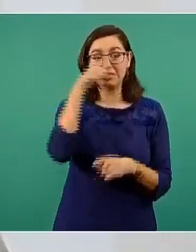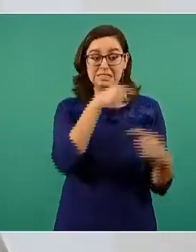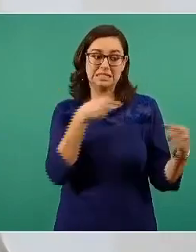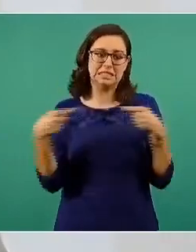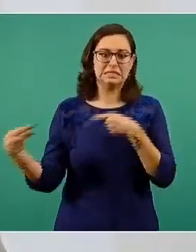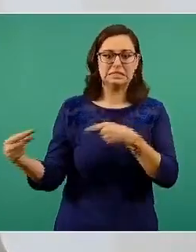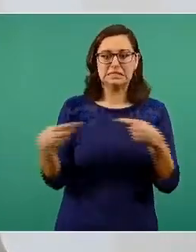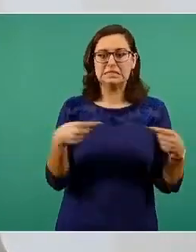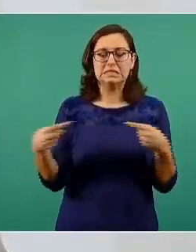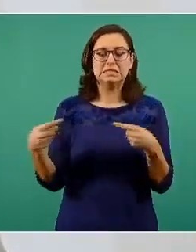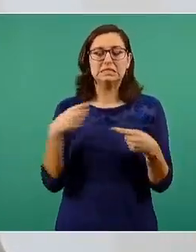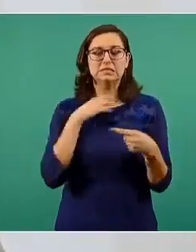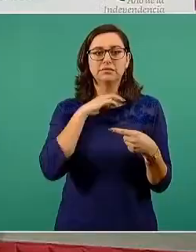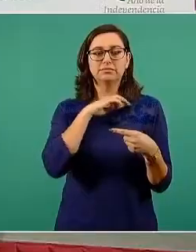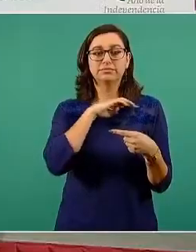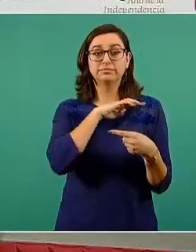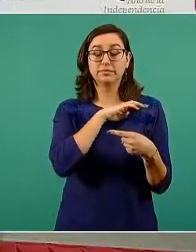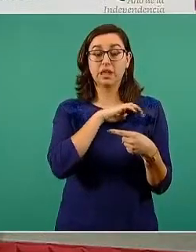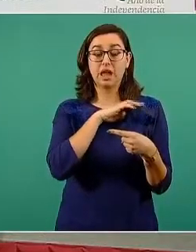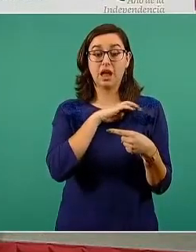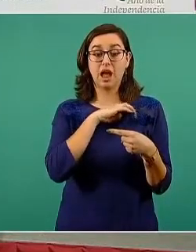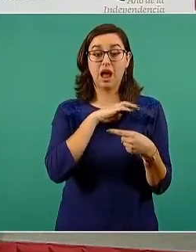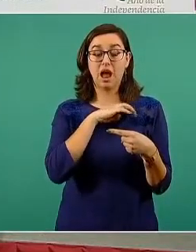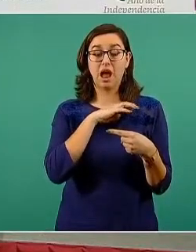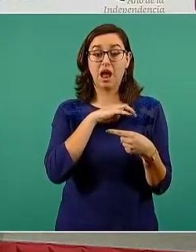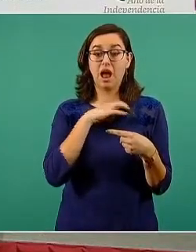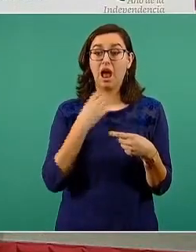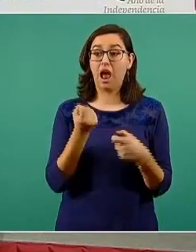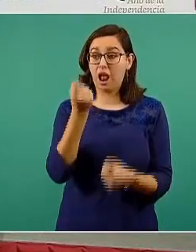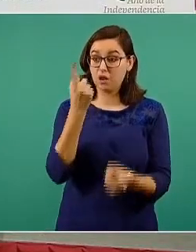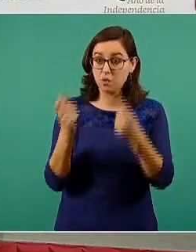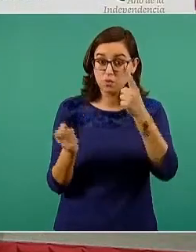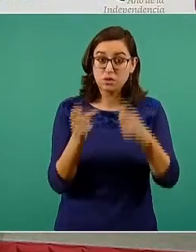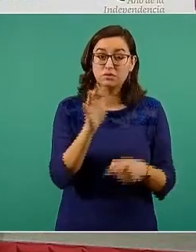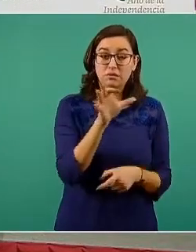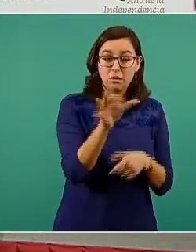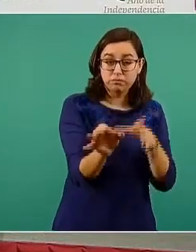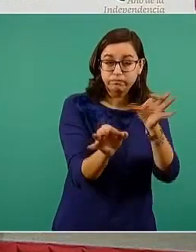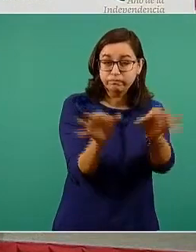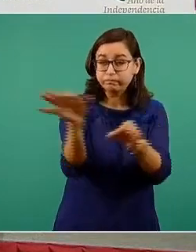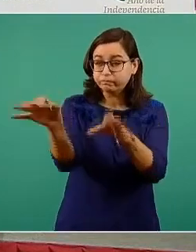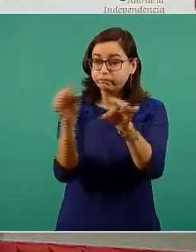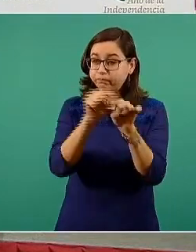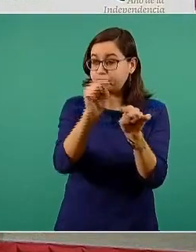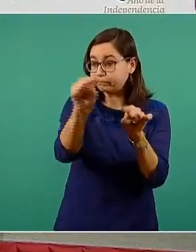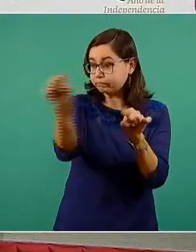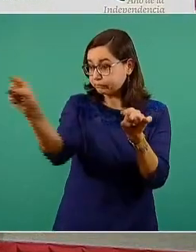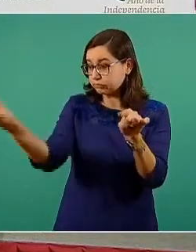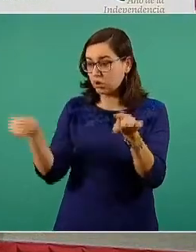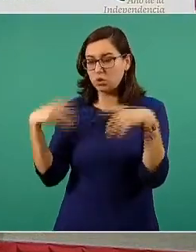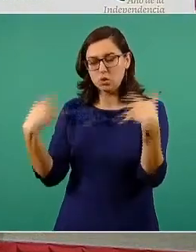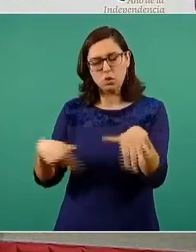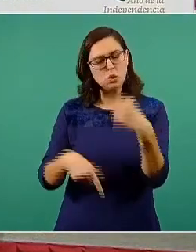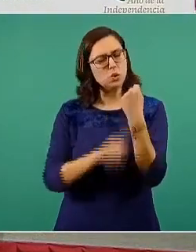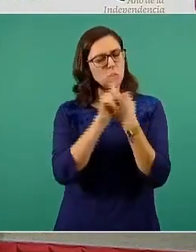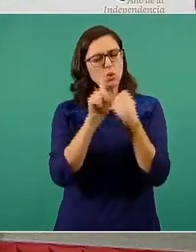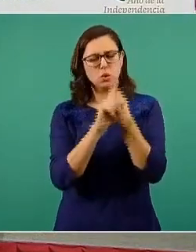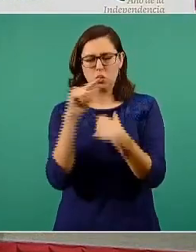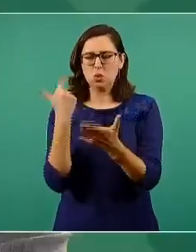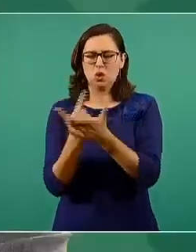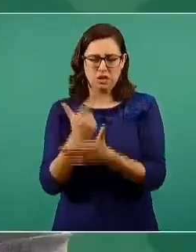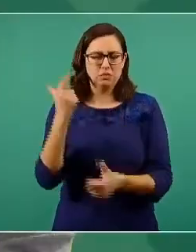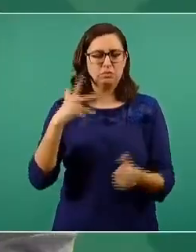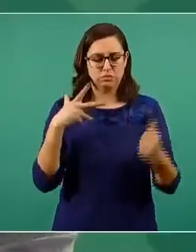muchas provincias de nuestro país en esta situación y en esta semana con